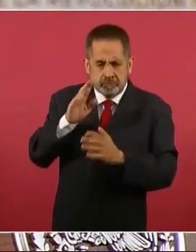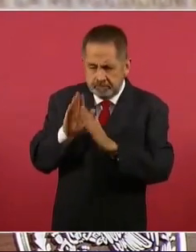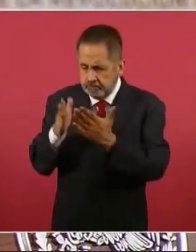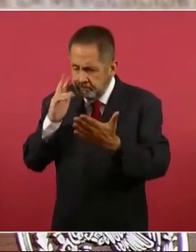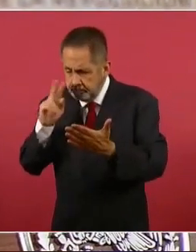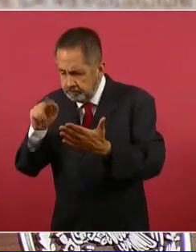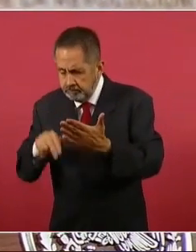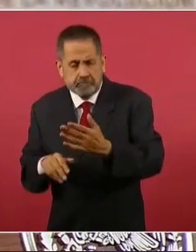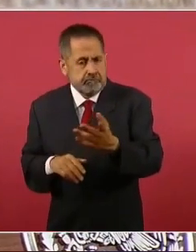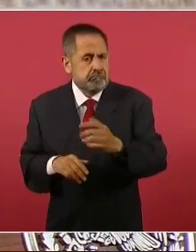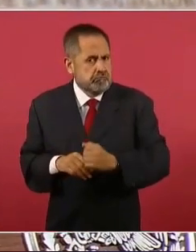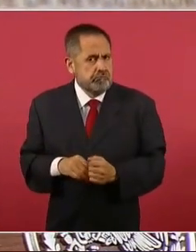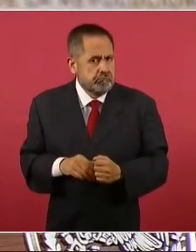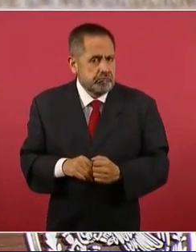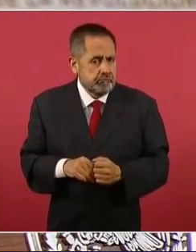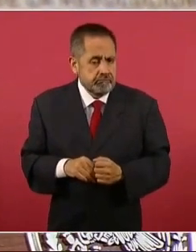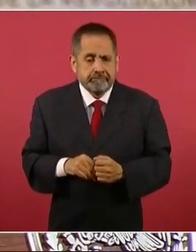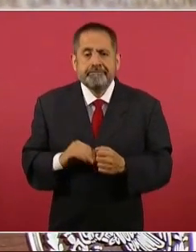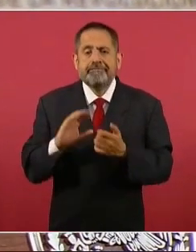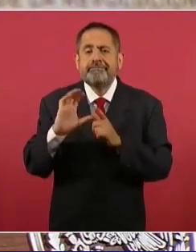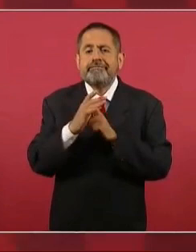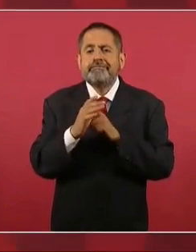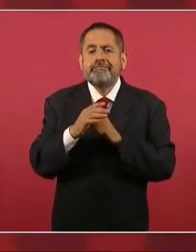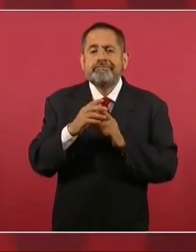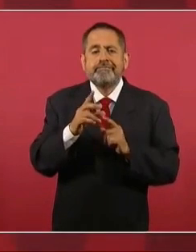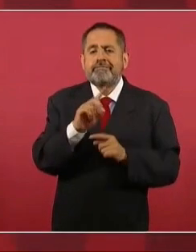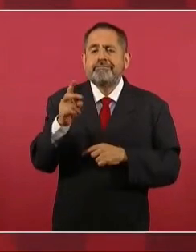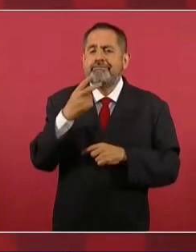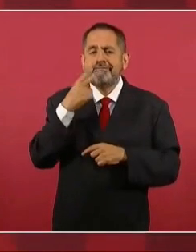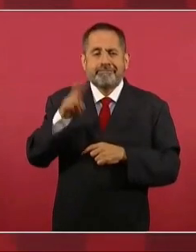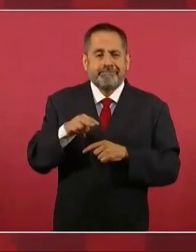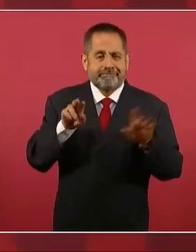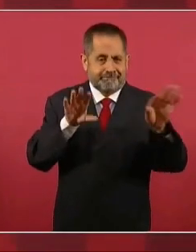lo de la Comisión de la Verdad,